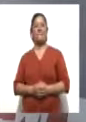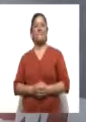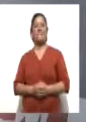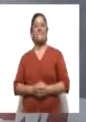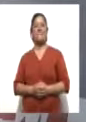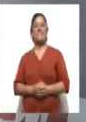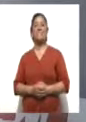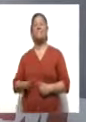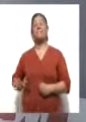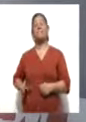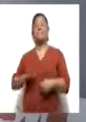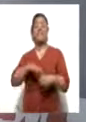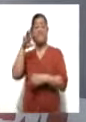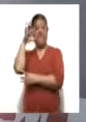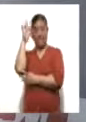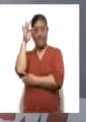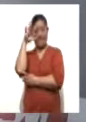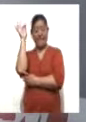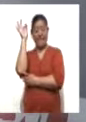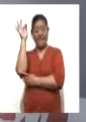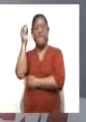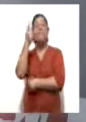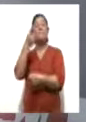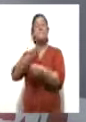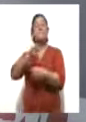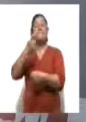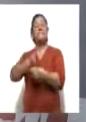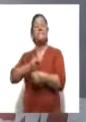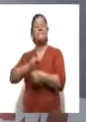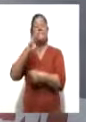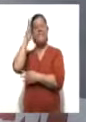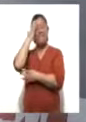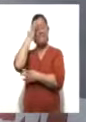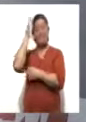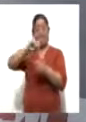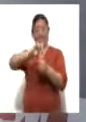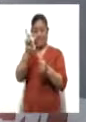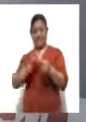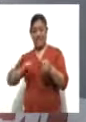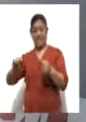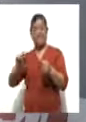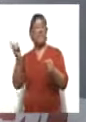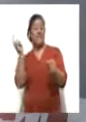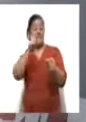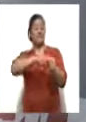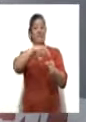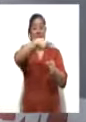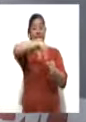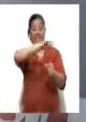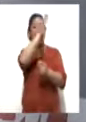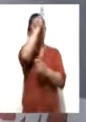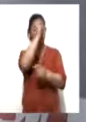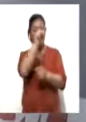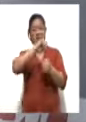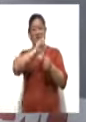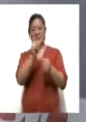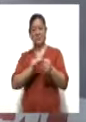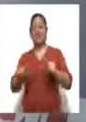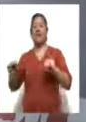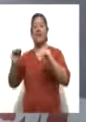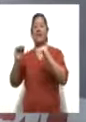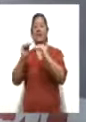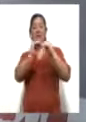El gobernador Marco Mena es el primer mandatario del país en adherirse al Acuerdo Nacional por la Democracia,